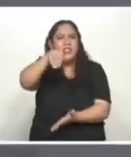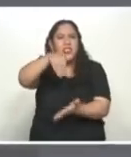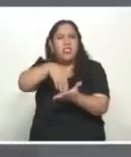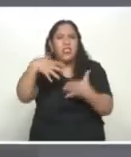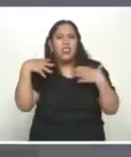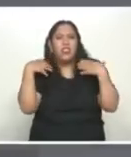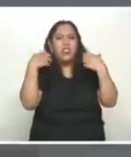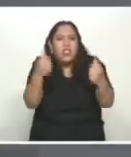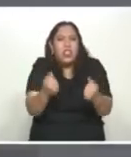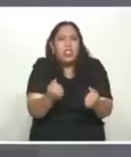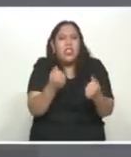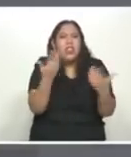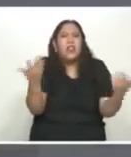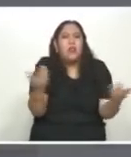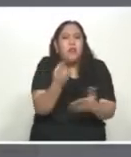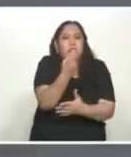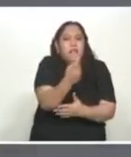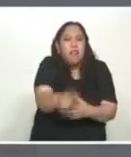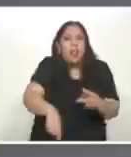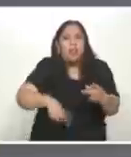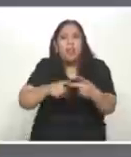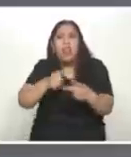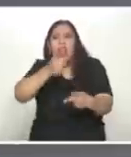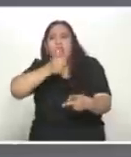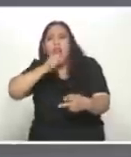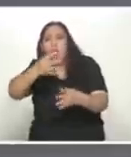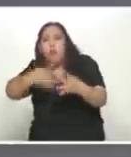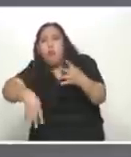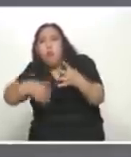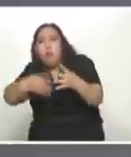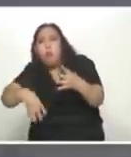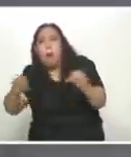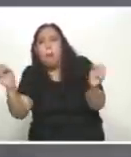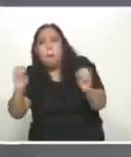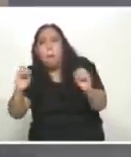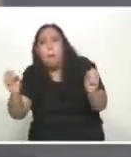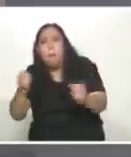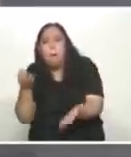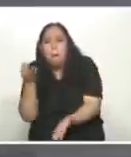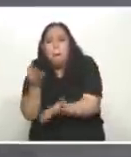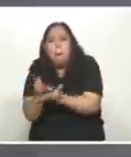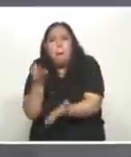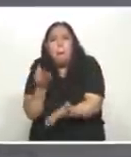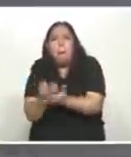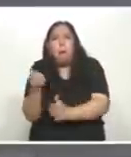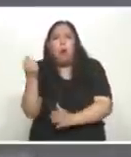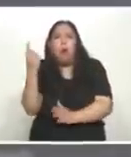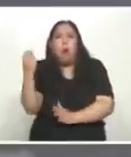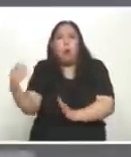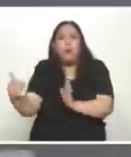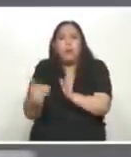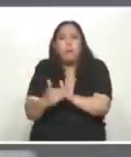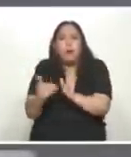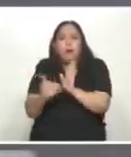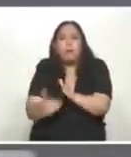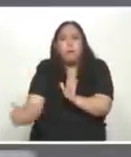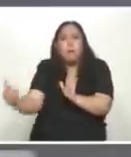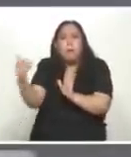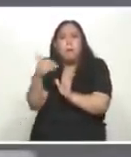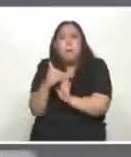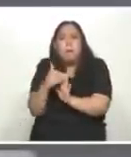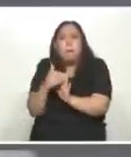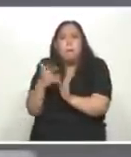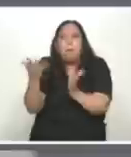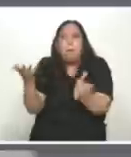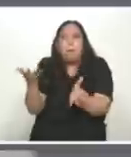potable? ¿Cuántas becas? ¿Cuánto dinero para que coman los pobres podemos hacer con 11,000 millones? Y con otras leyes que